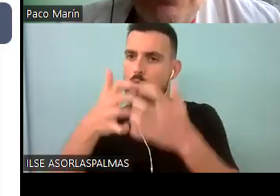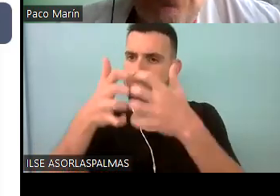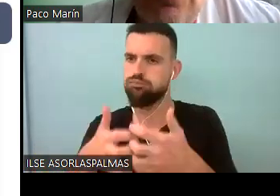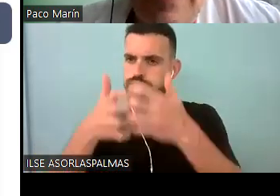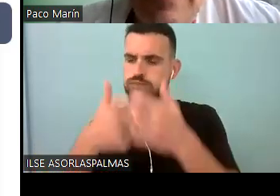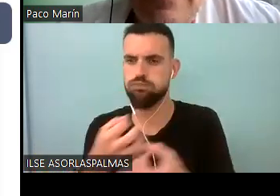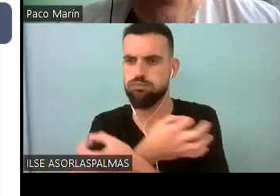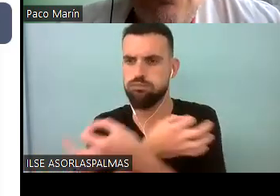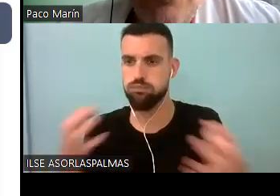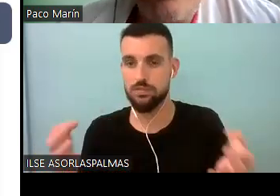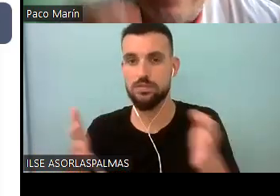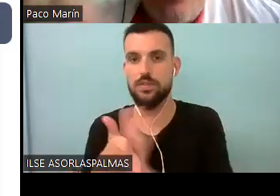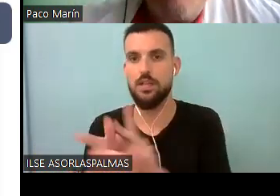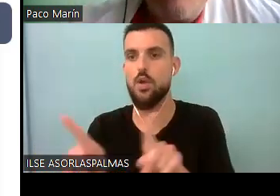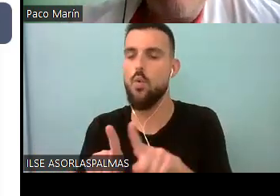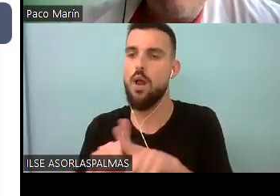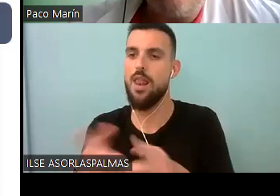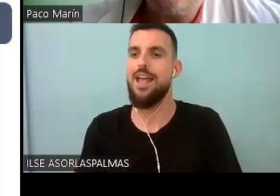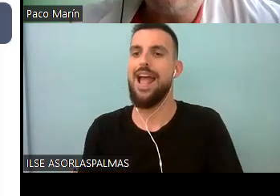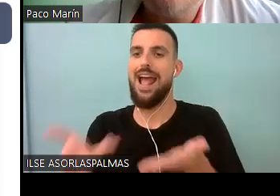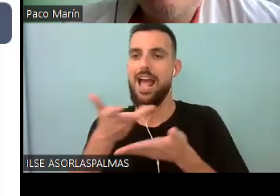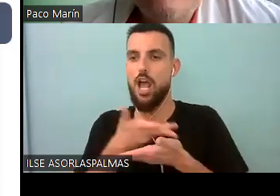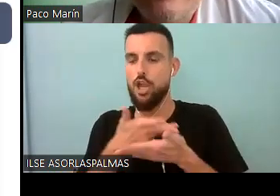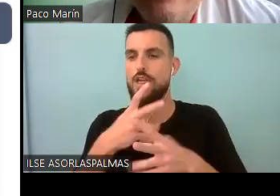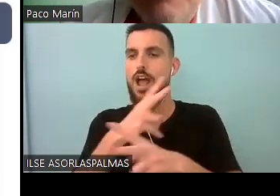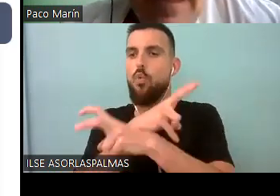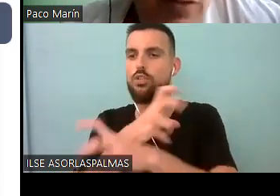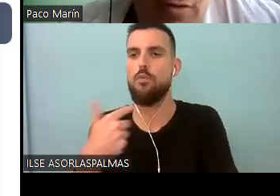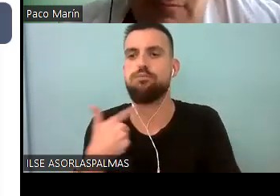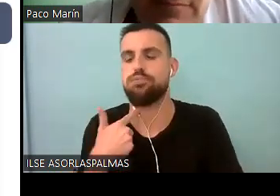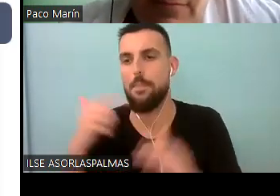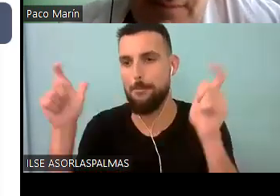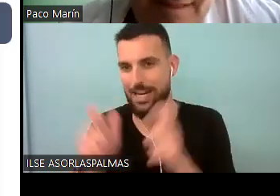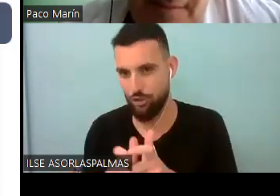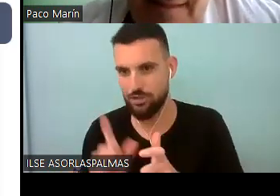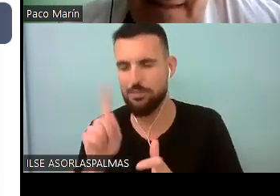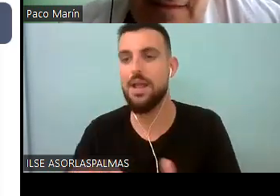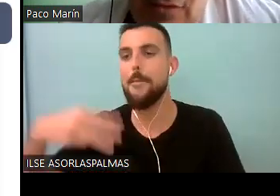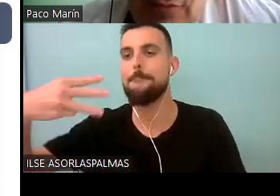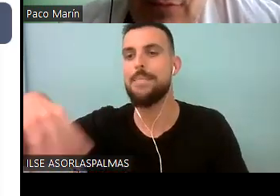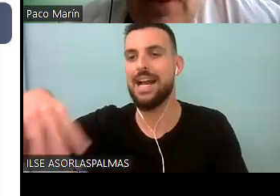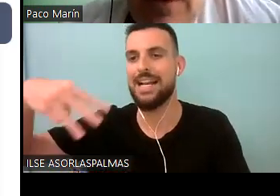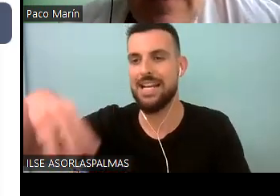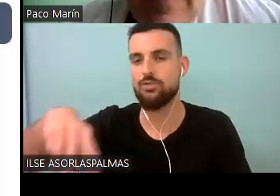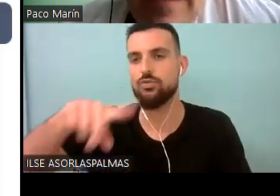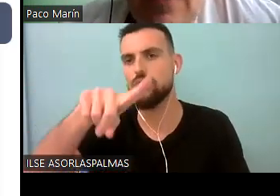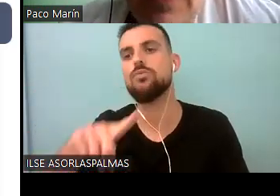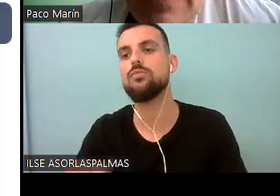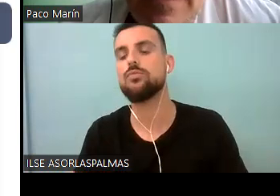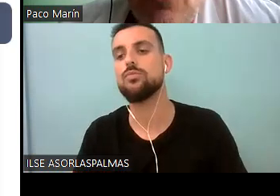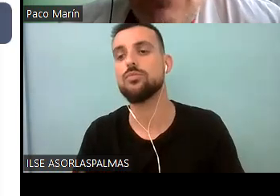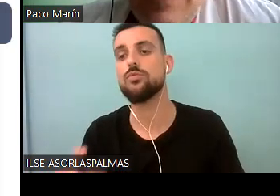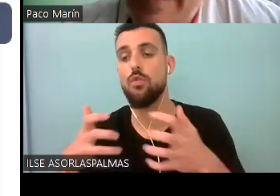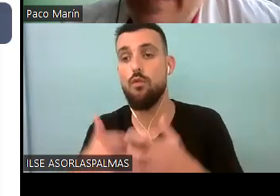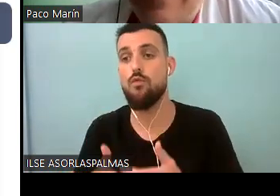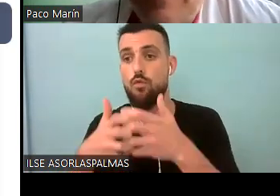por lo tanto nos va a ayudar a no perder hueso. El magnesio, fundamentalmente, su función está en la